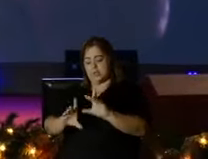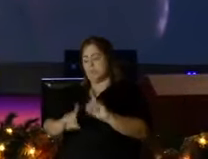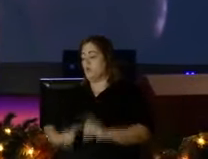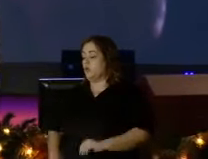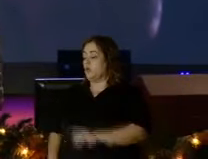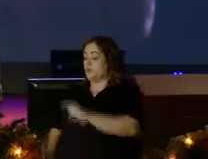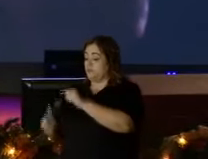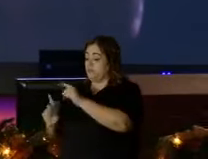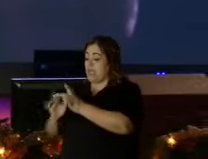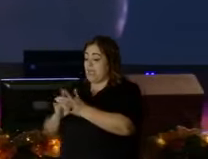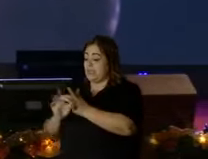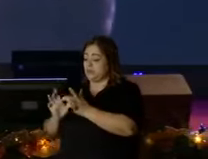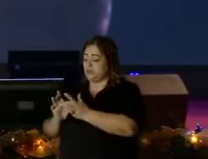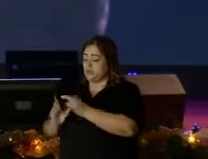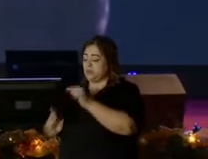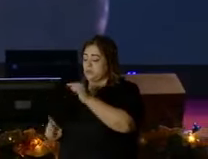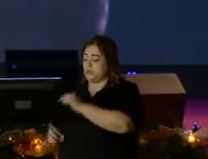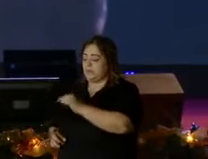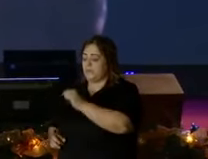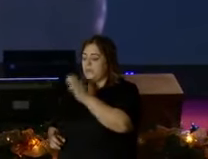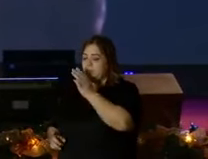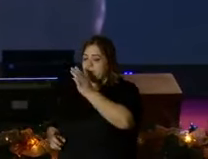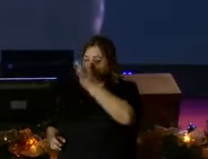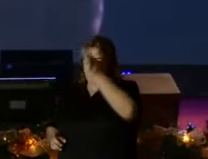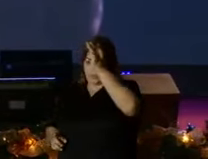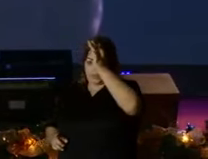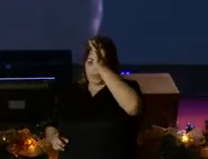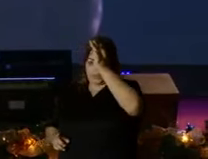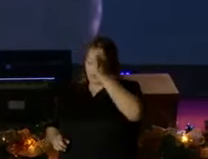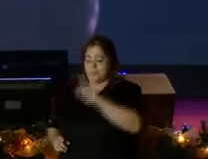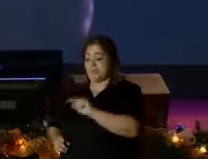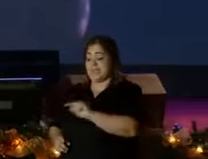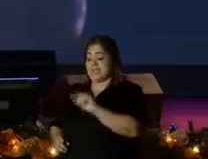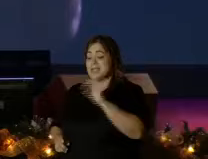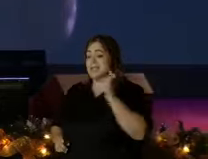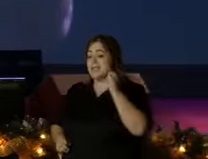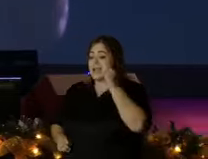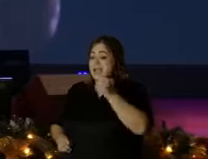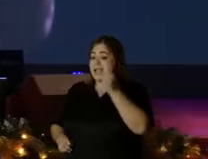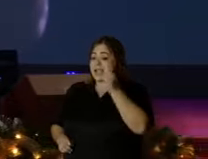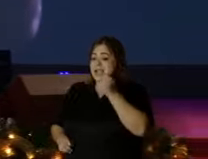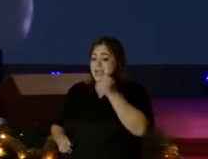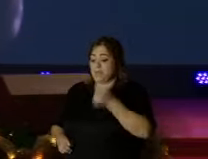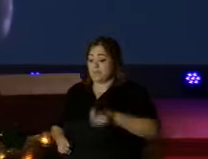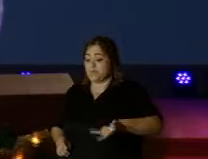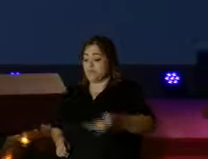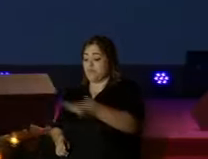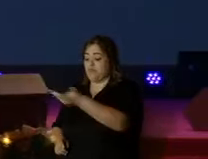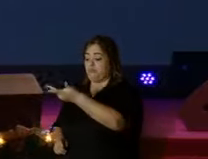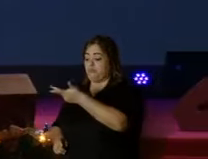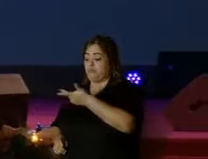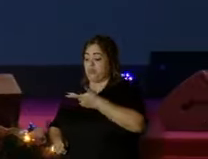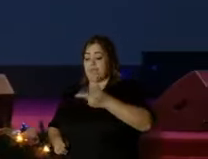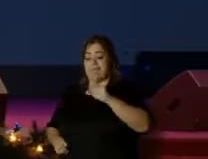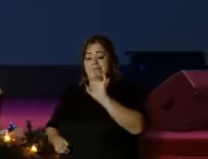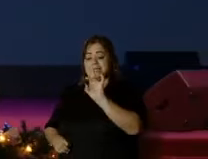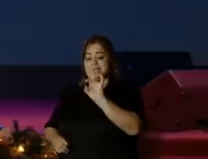él. Él, papá, mamá, él y la niña. Siete. Y cuando entró,